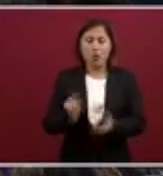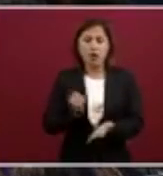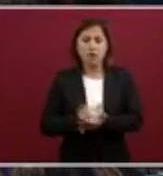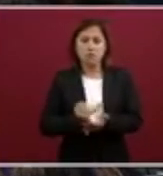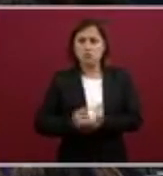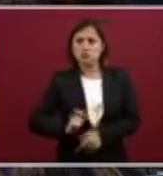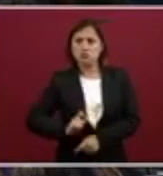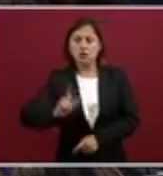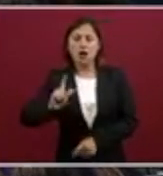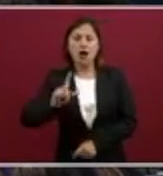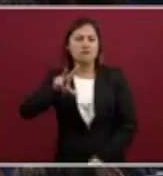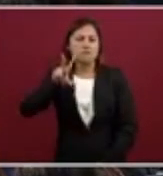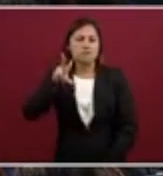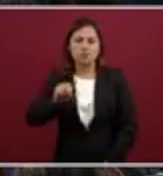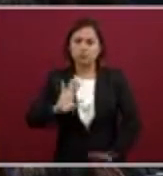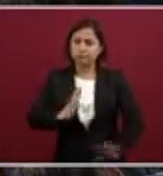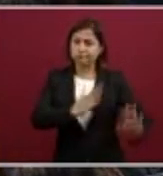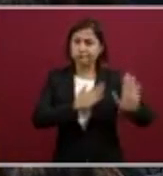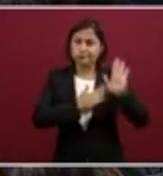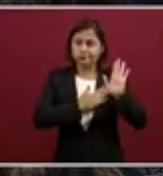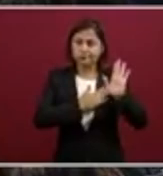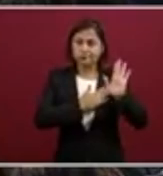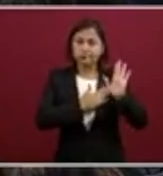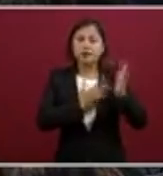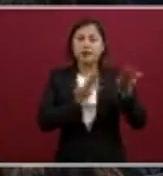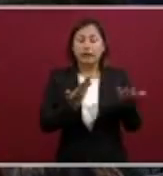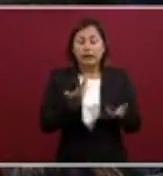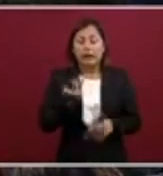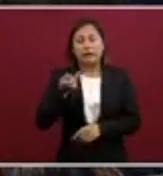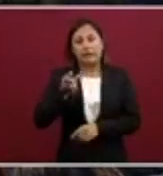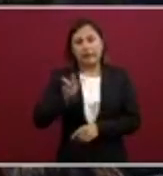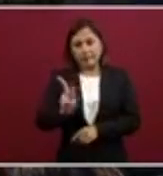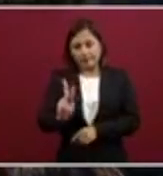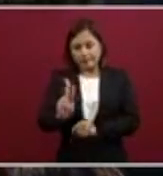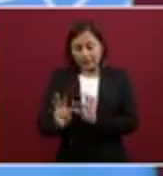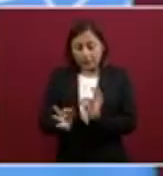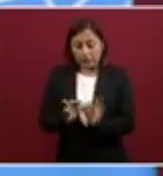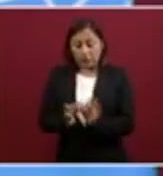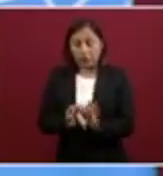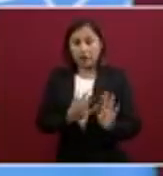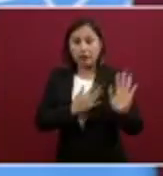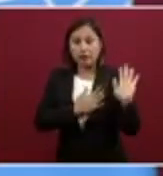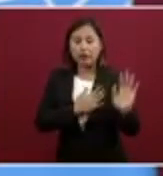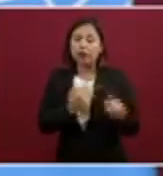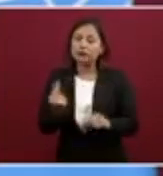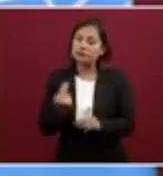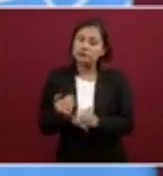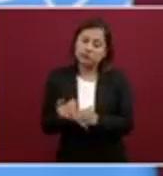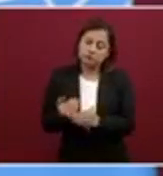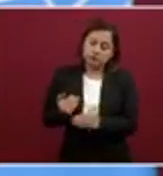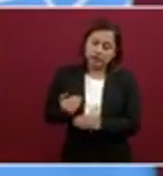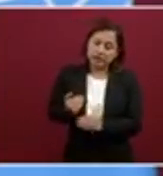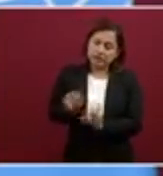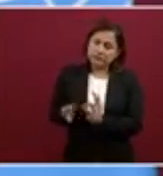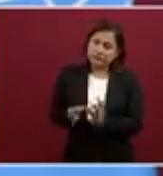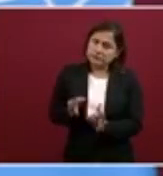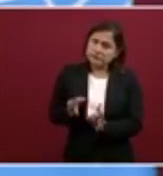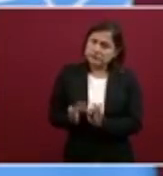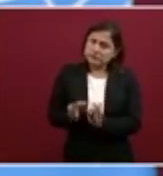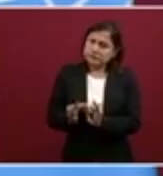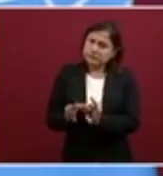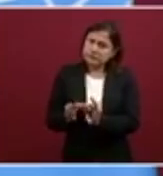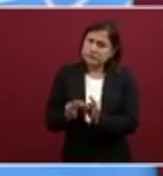Ese es el compromiso. Para eso necesitamos ser muy estrictos, no permitir la